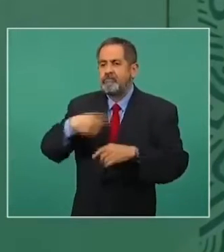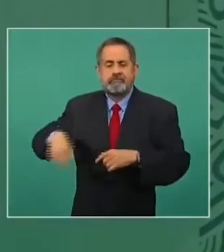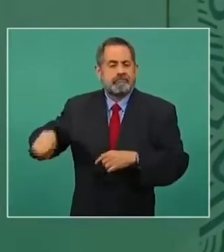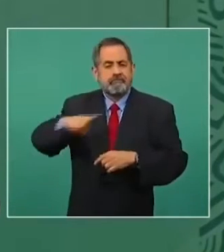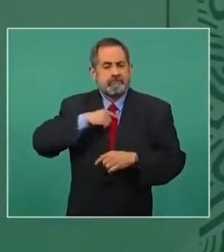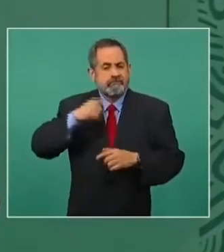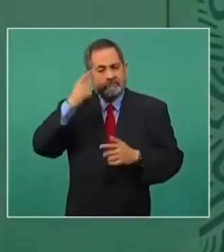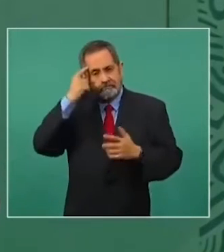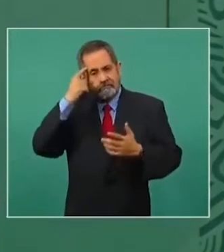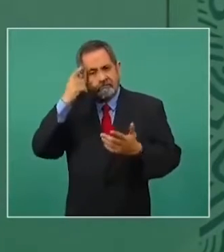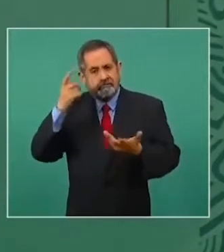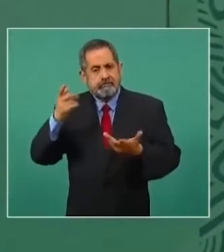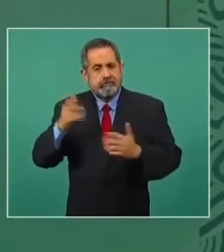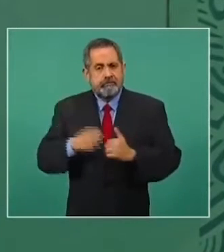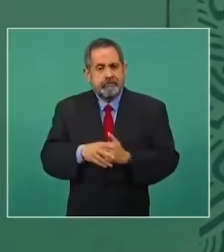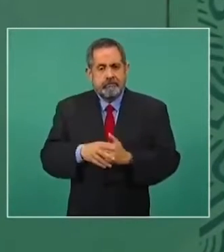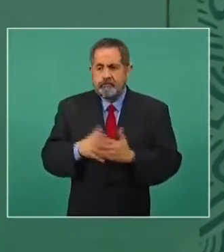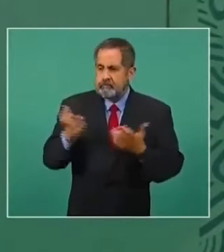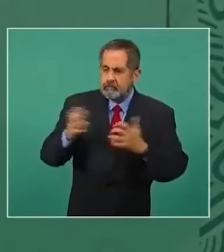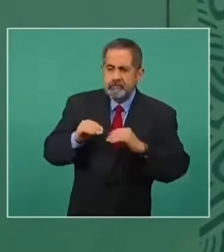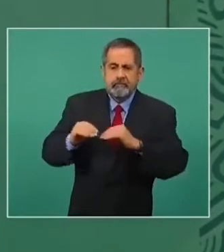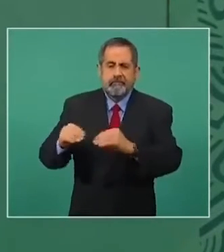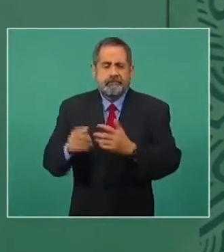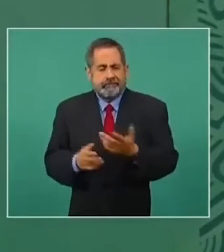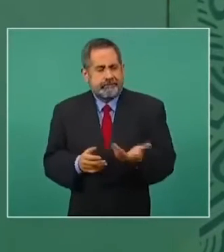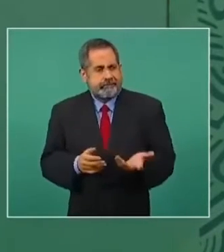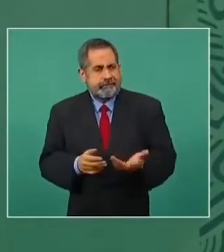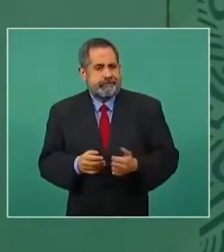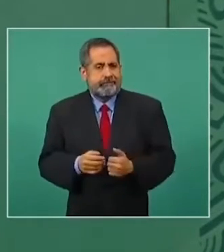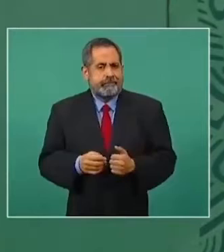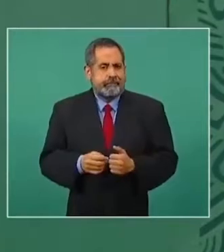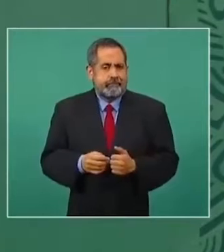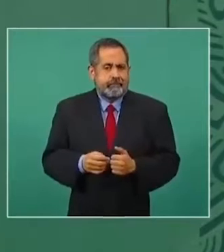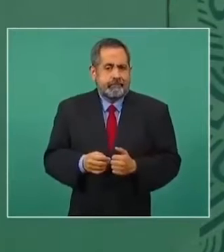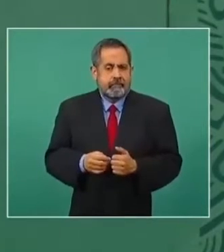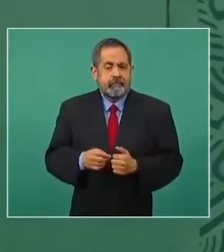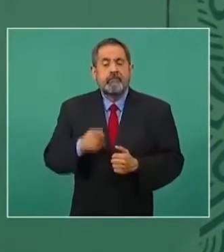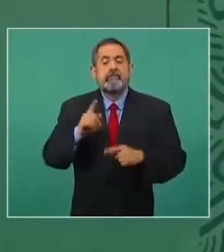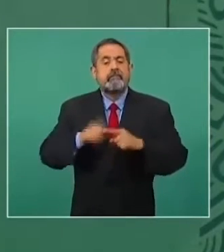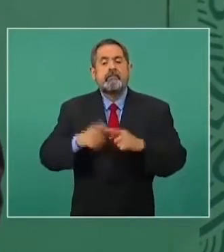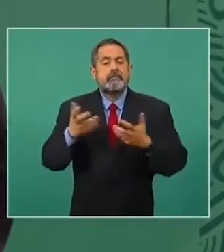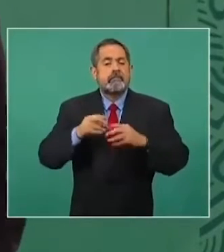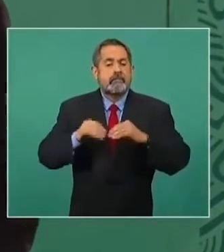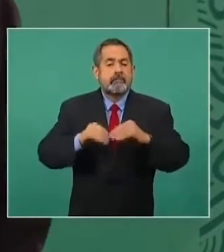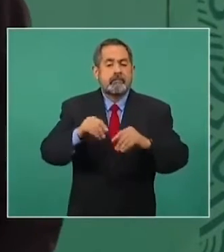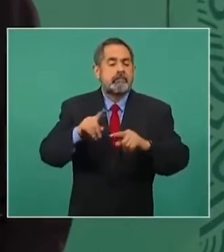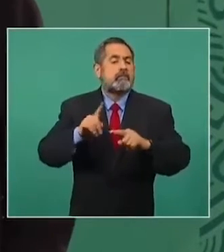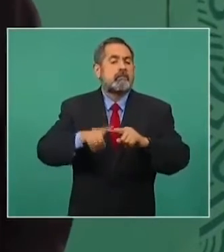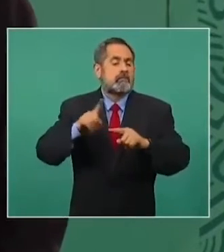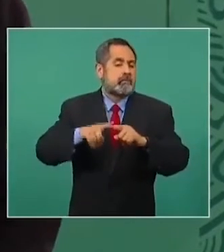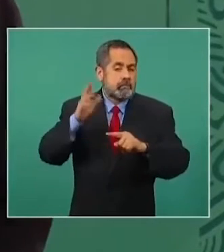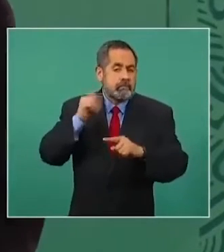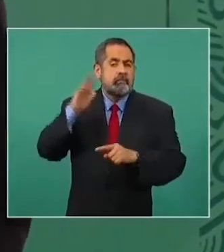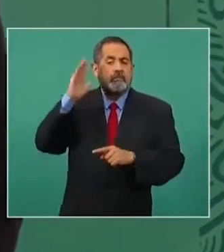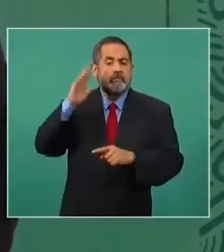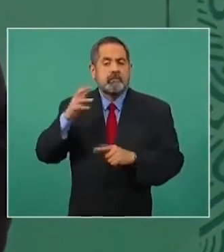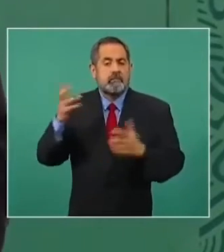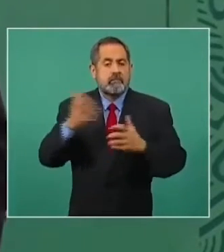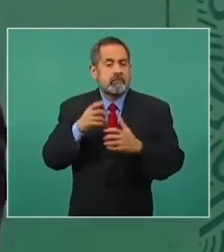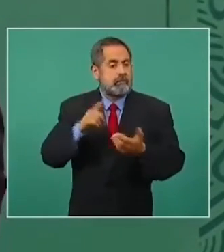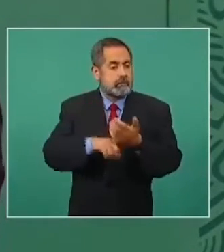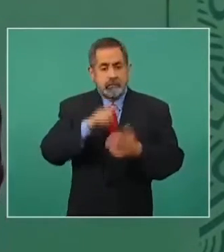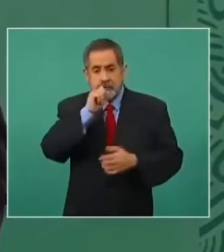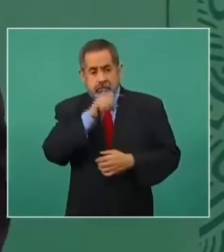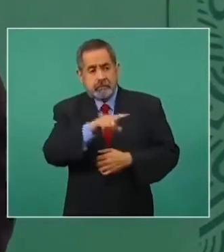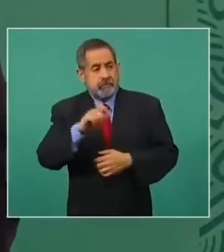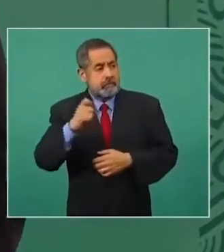y de la acción que llevó a la práctica en su momento Adolfo